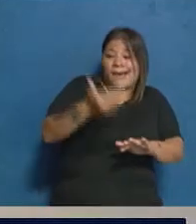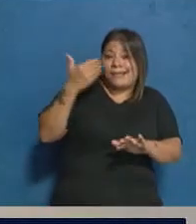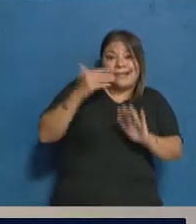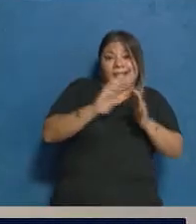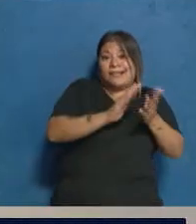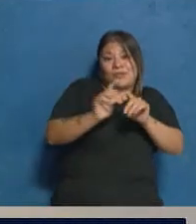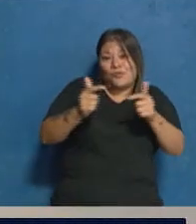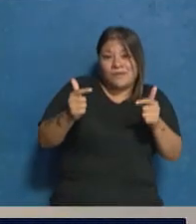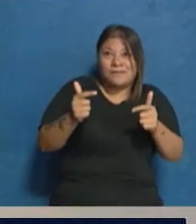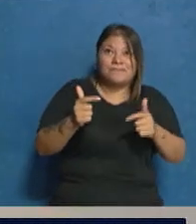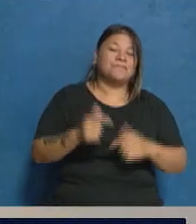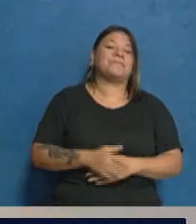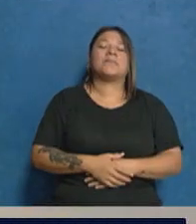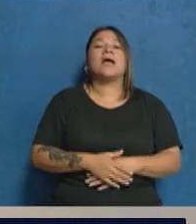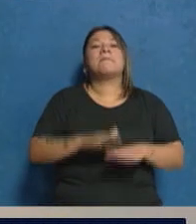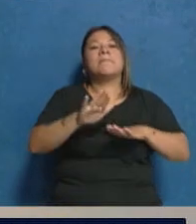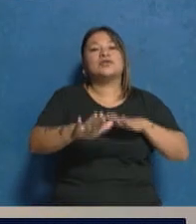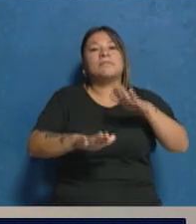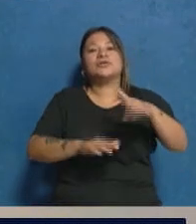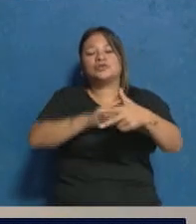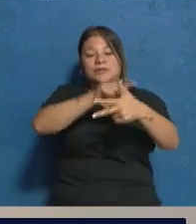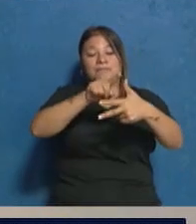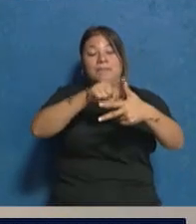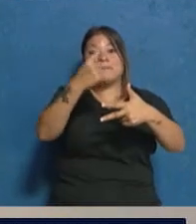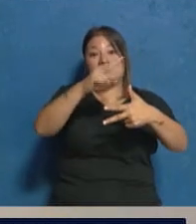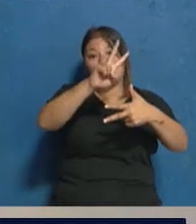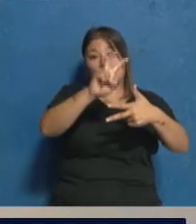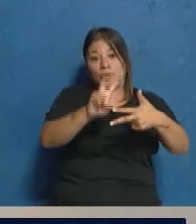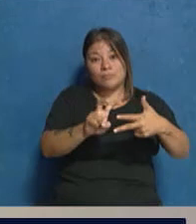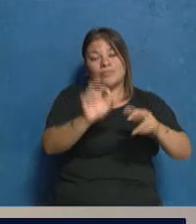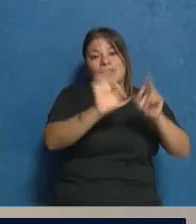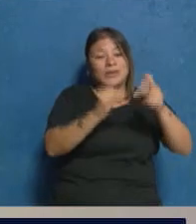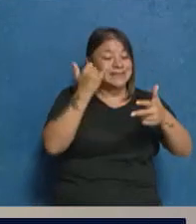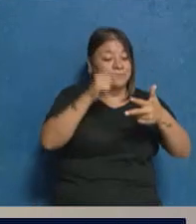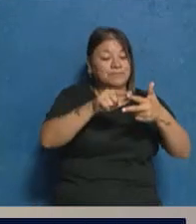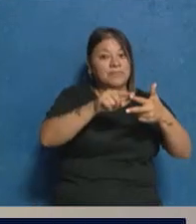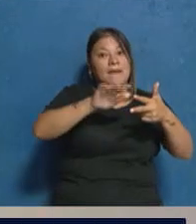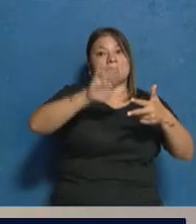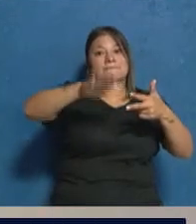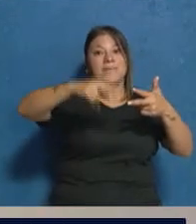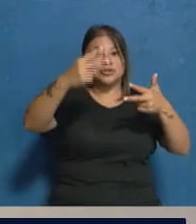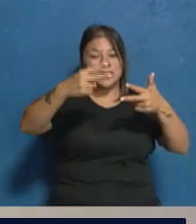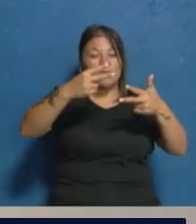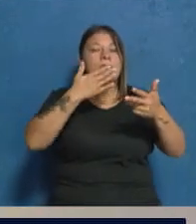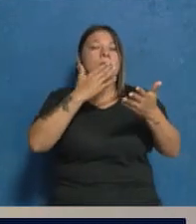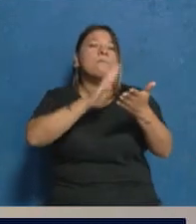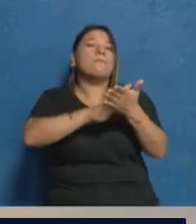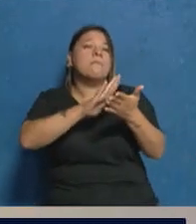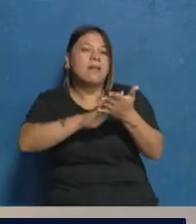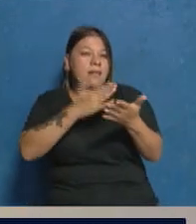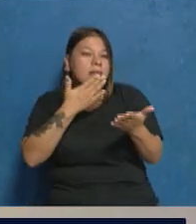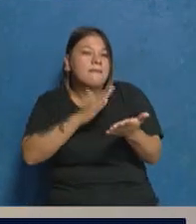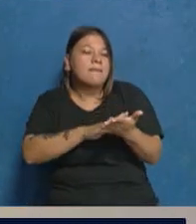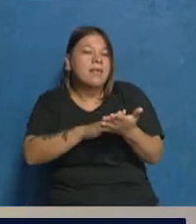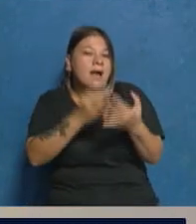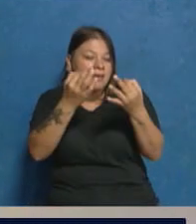Tenemos que ir en estos 3 pasos. Completamos el primer estudio, que es en el laboratorio, Pasamos a los modelos experimentales, vamos a ser muy